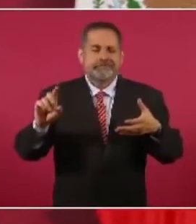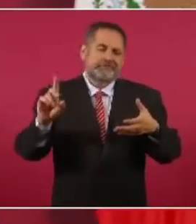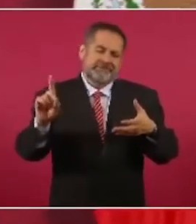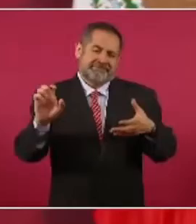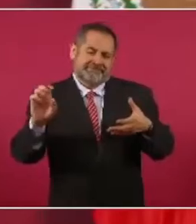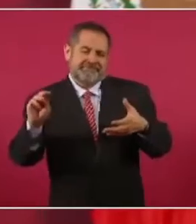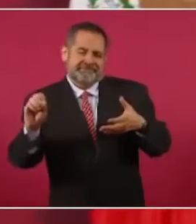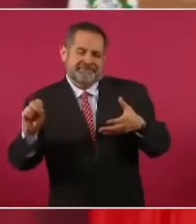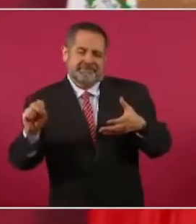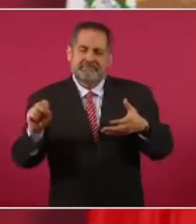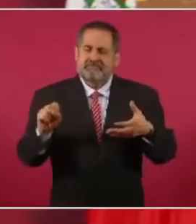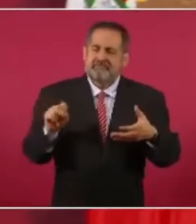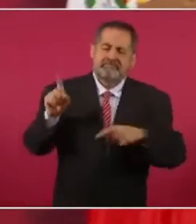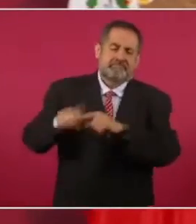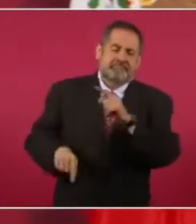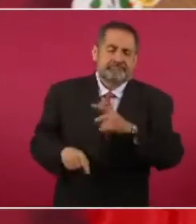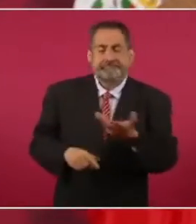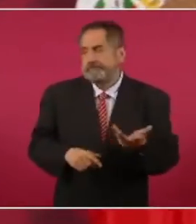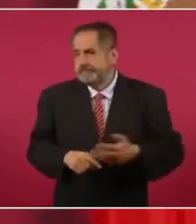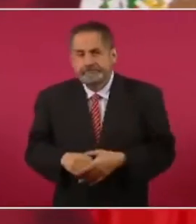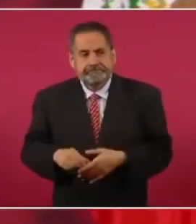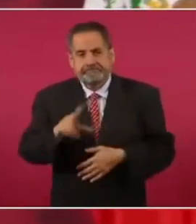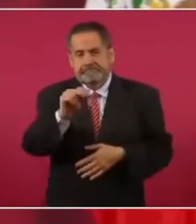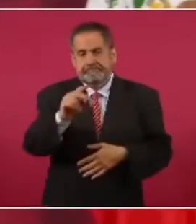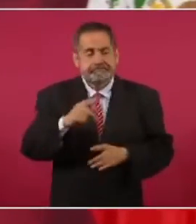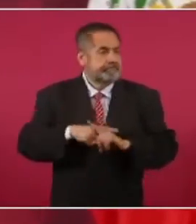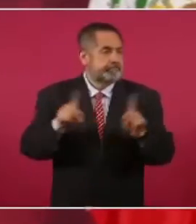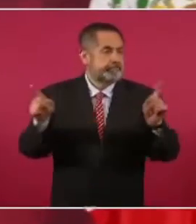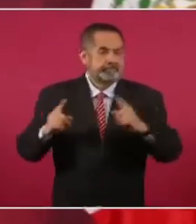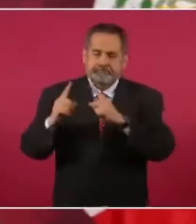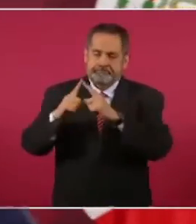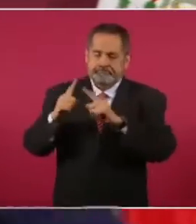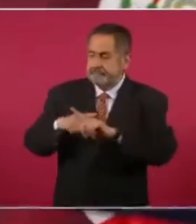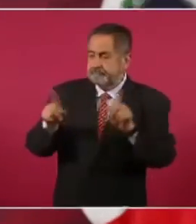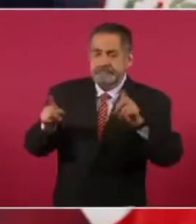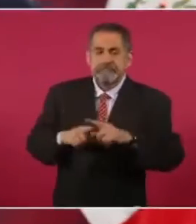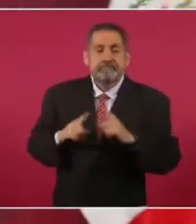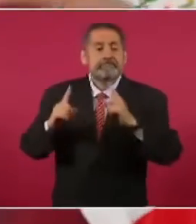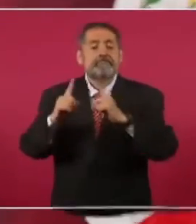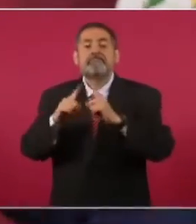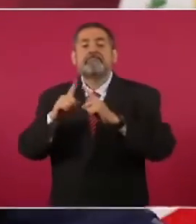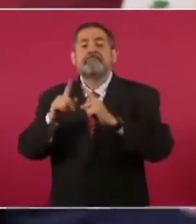No es el caso de la iglesia, porque la iglesia somos todos.